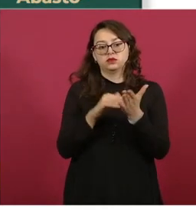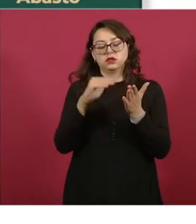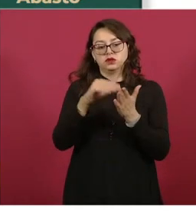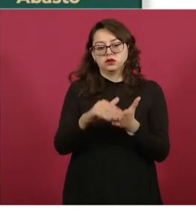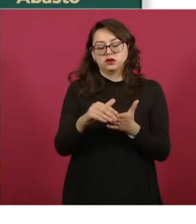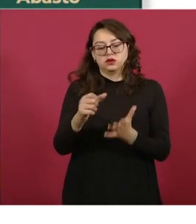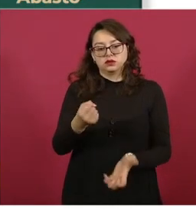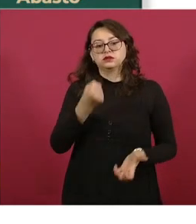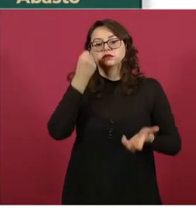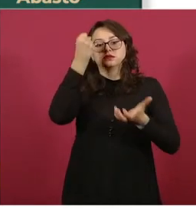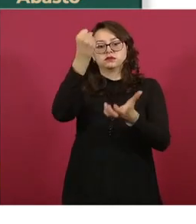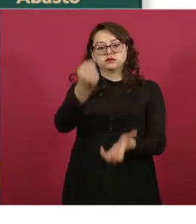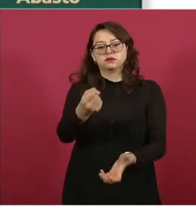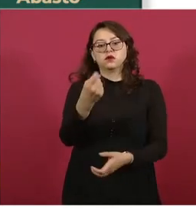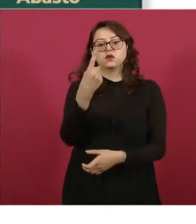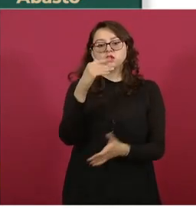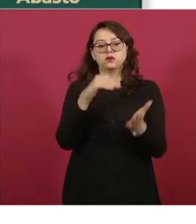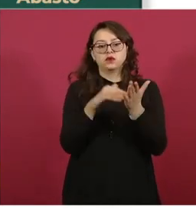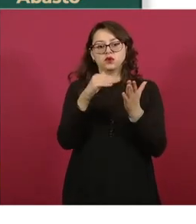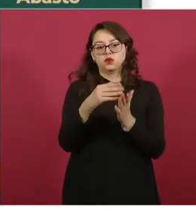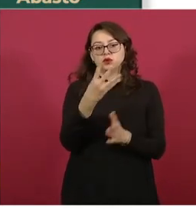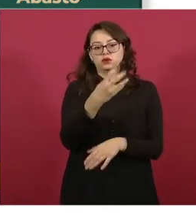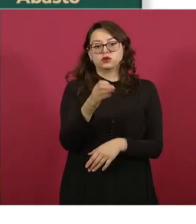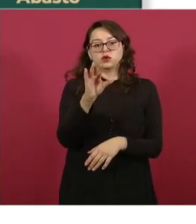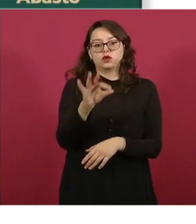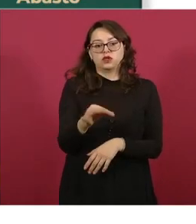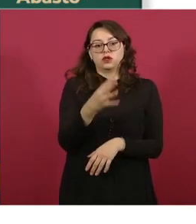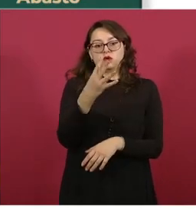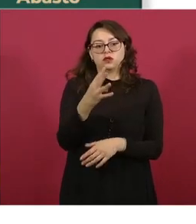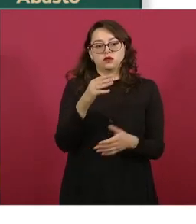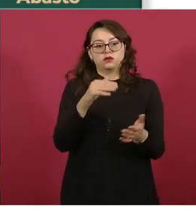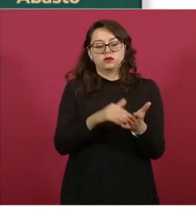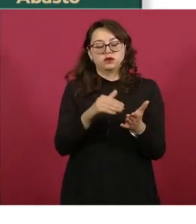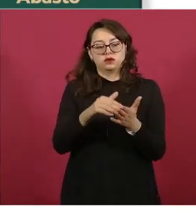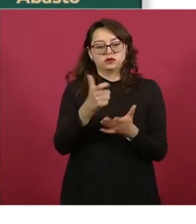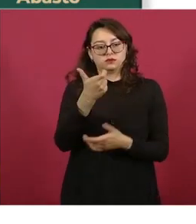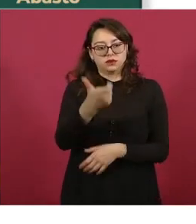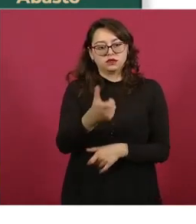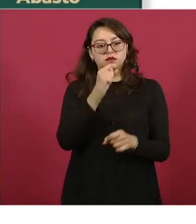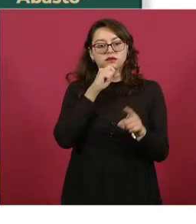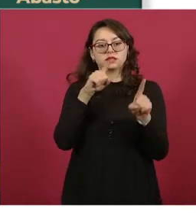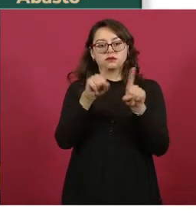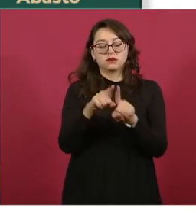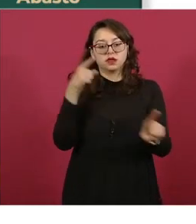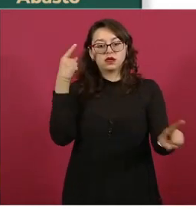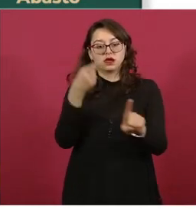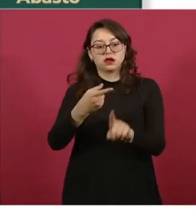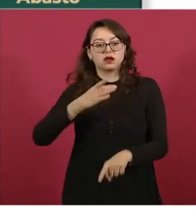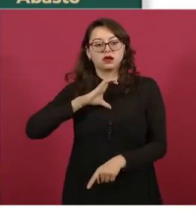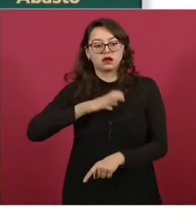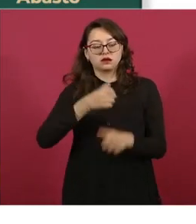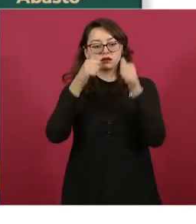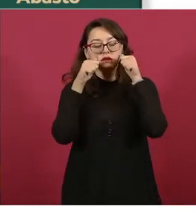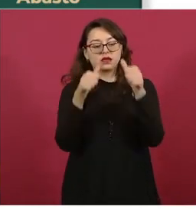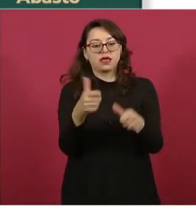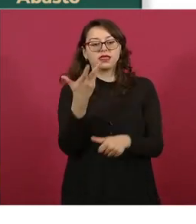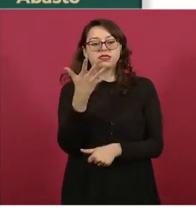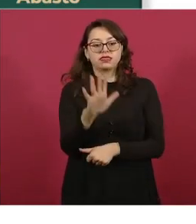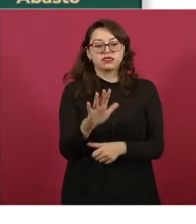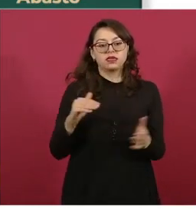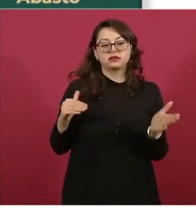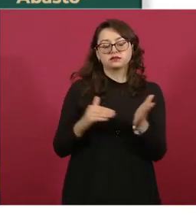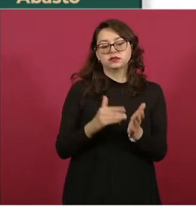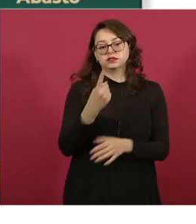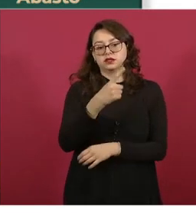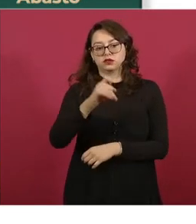de 1.444 millones de pesos. También se han brindado administrado 10.140 sesiones de quimioterapia